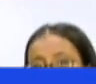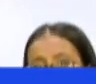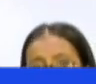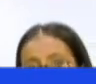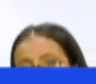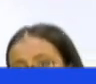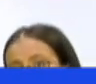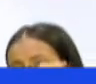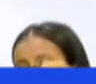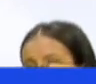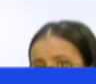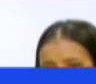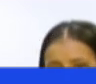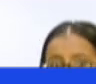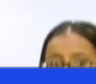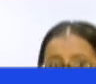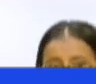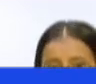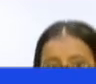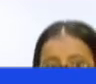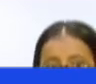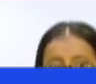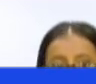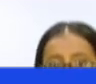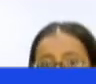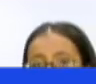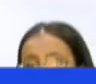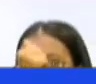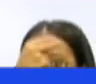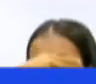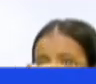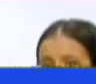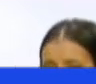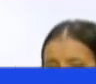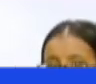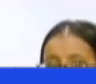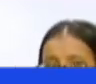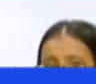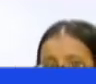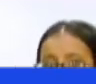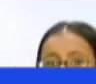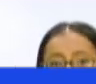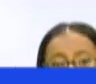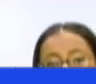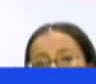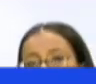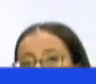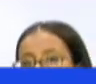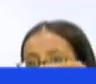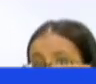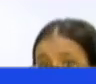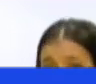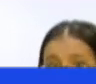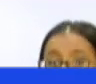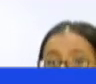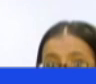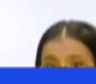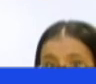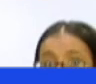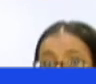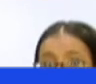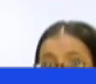Ramón Mata Gualdurraga, Víctor Savillón, Midense Oquelí